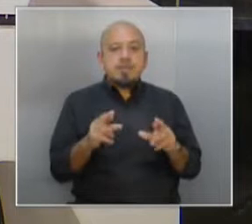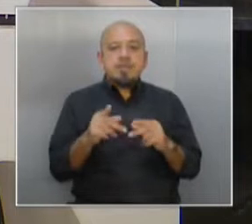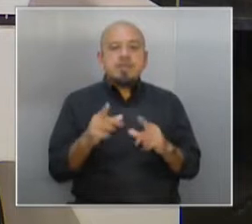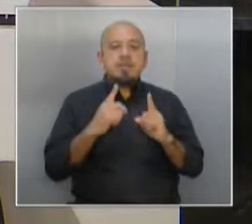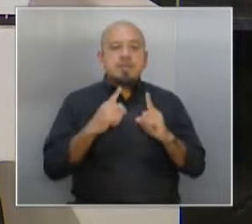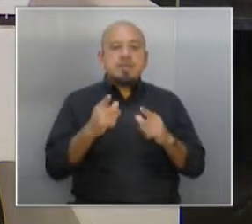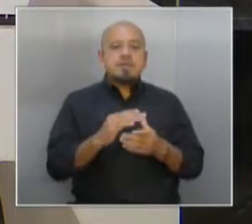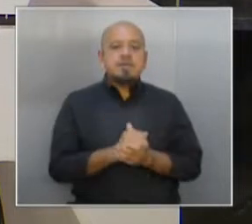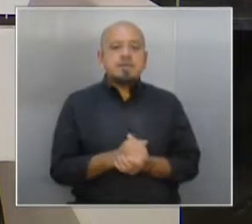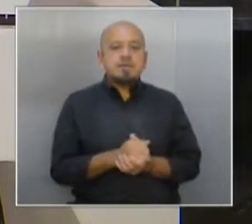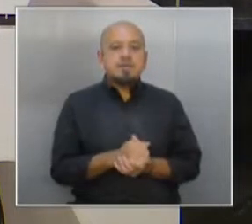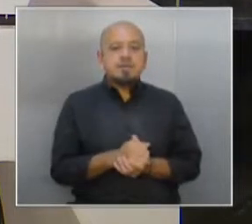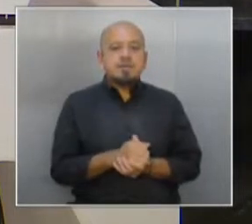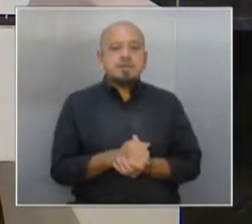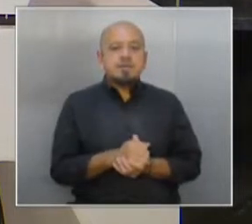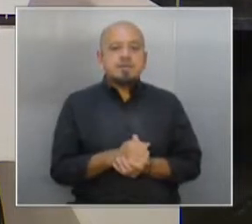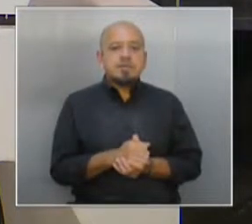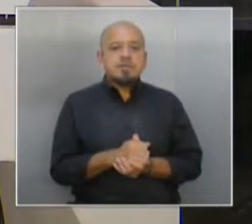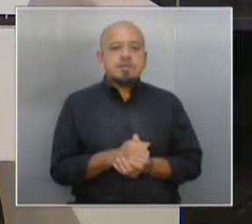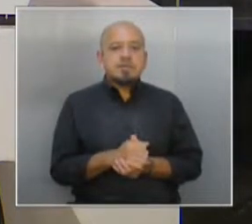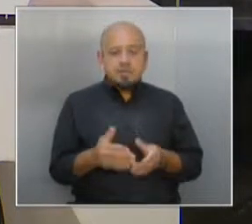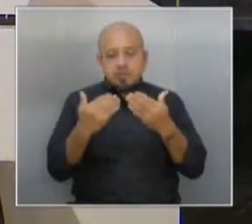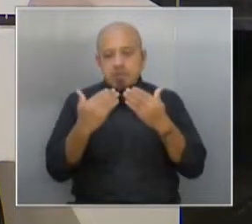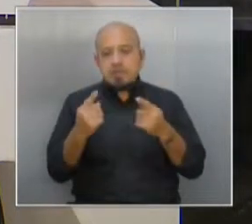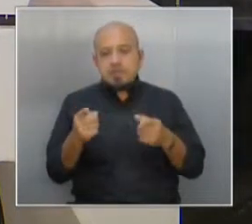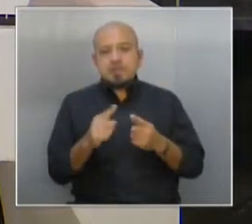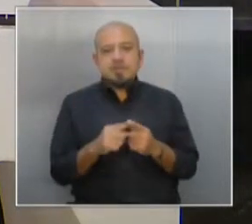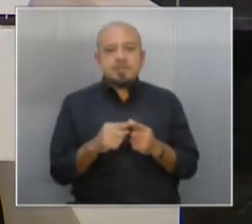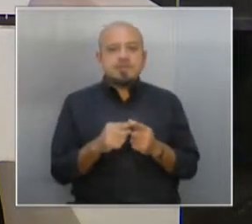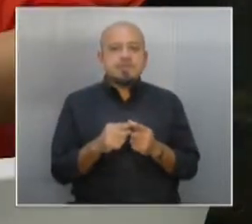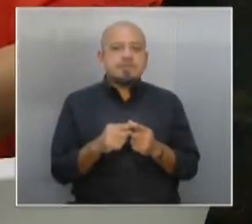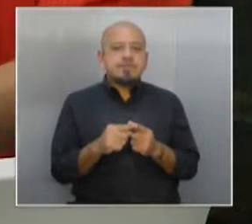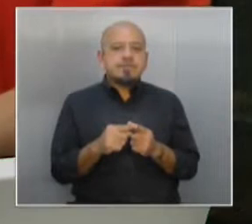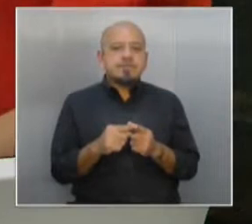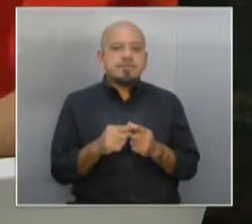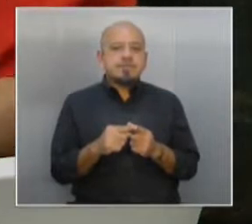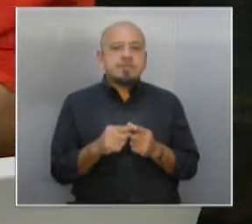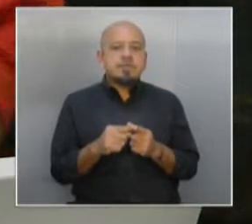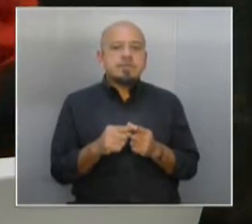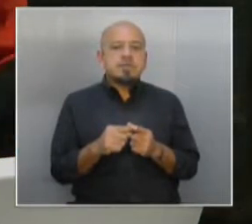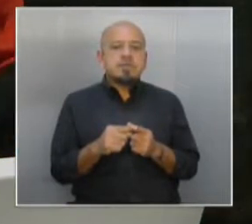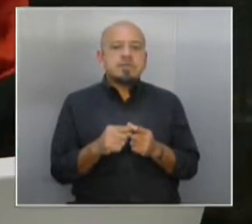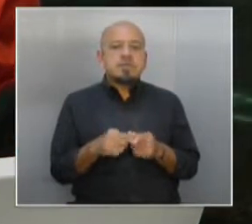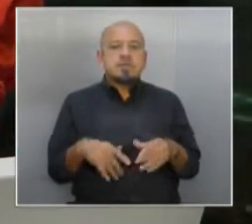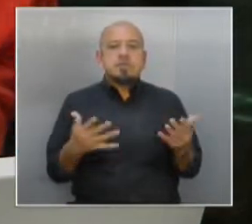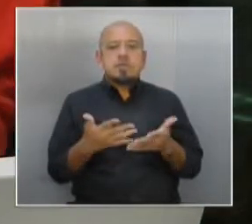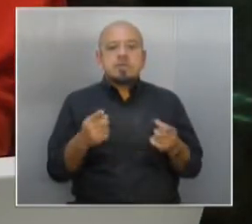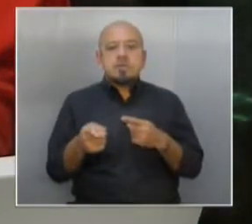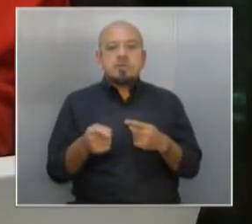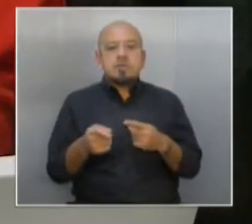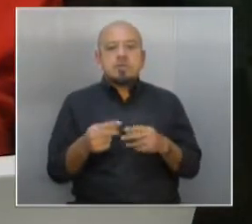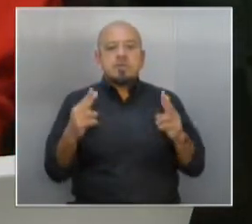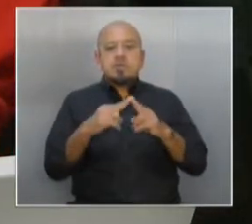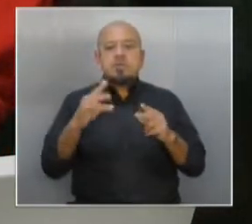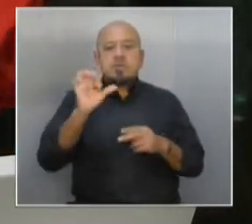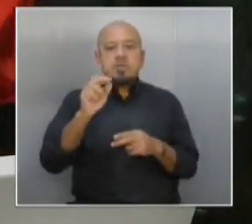esperamos. Divino. Gracias. Bueno, que les vaya increíble. Gracias. Gracias de verdad. Bueno, y ahora nos vamos para el subte,